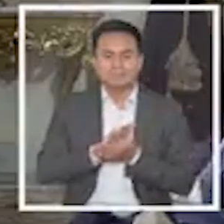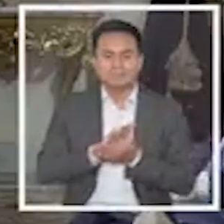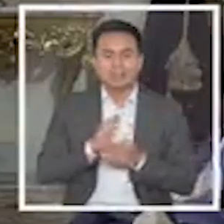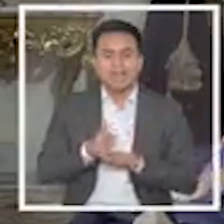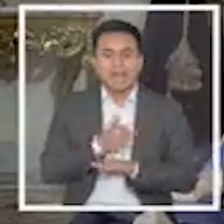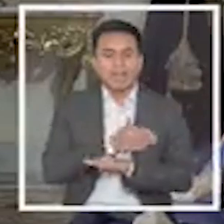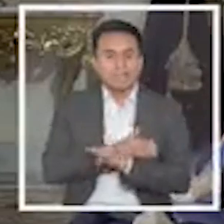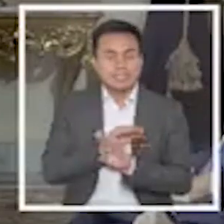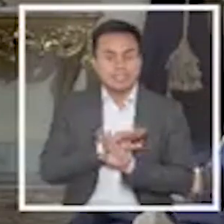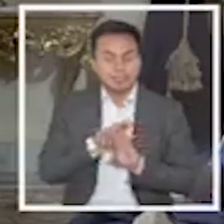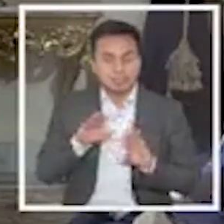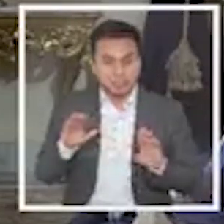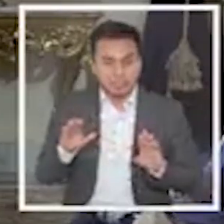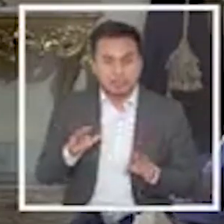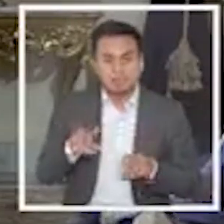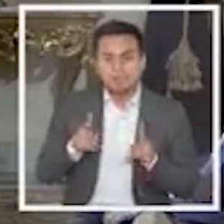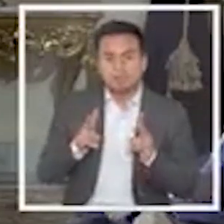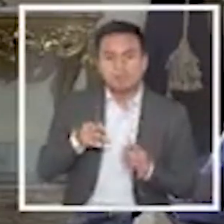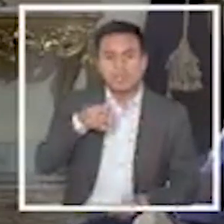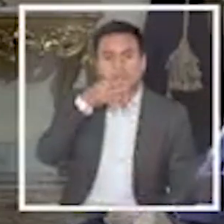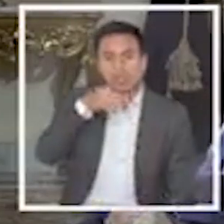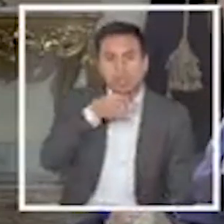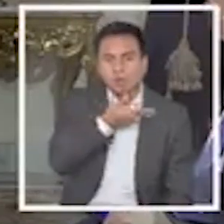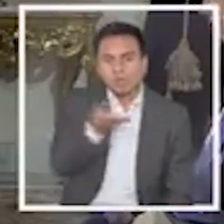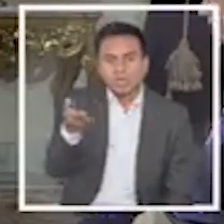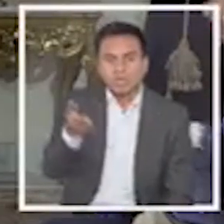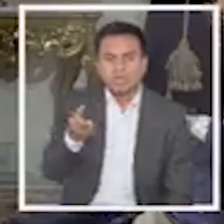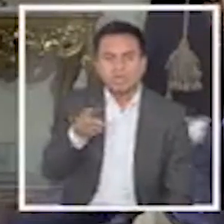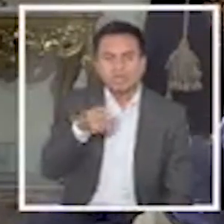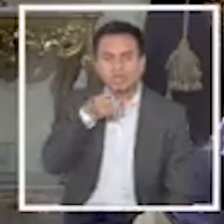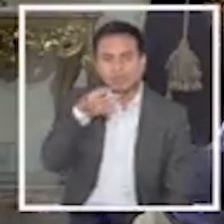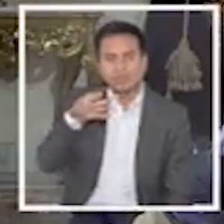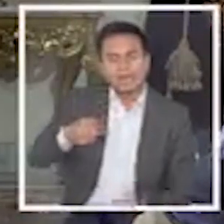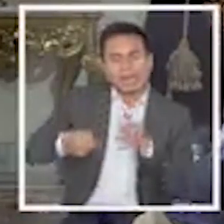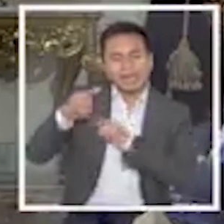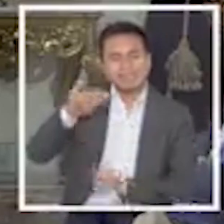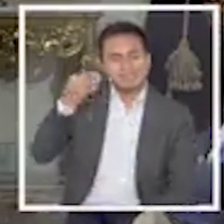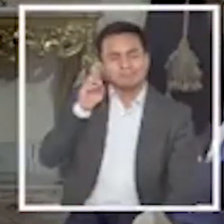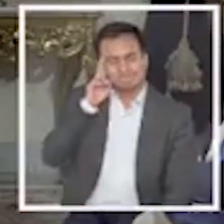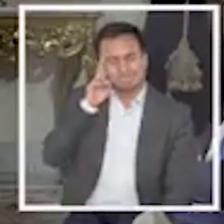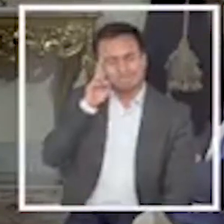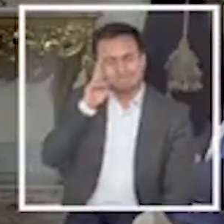Antes de terminar, permítanme contarles una pequeña anécdota,